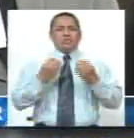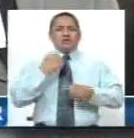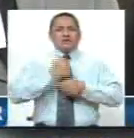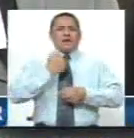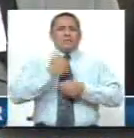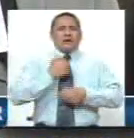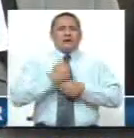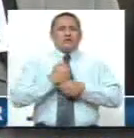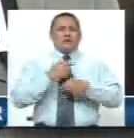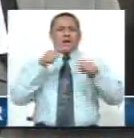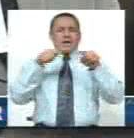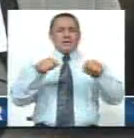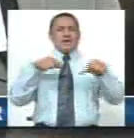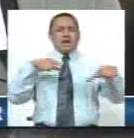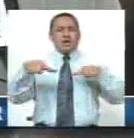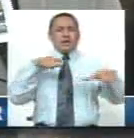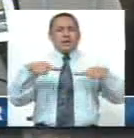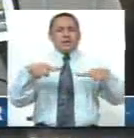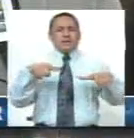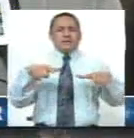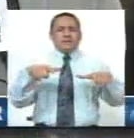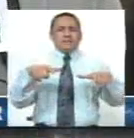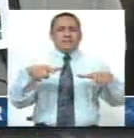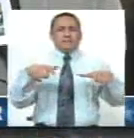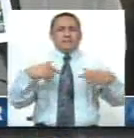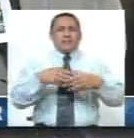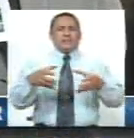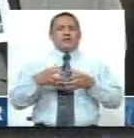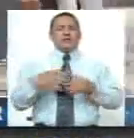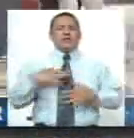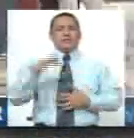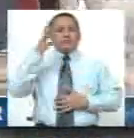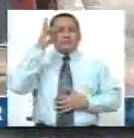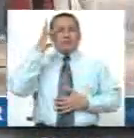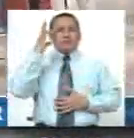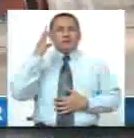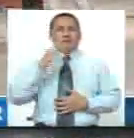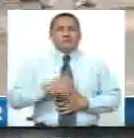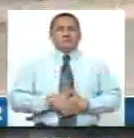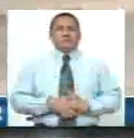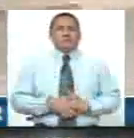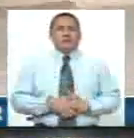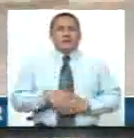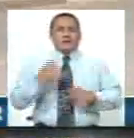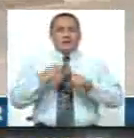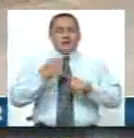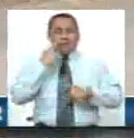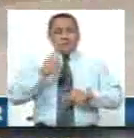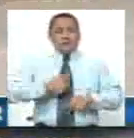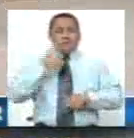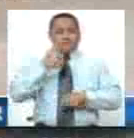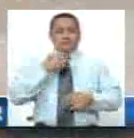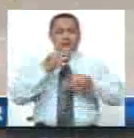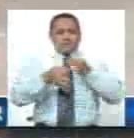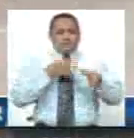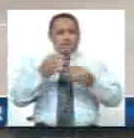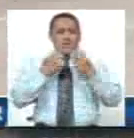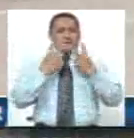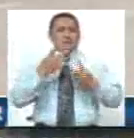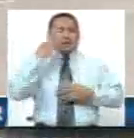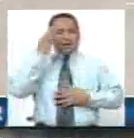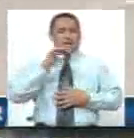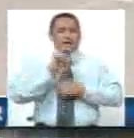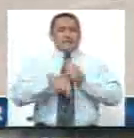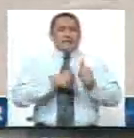funcionado el local de Fuerza Popular. El ex vocero nacionalista señaló que estos